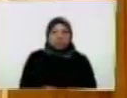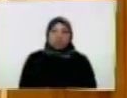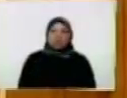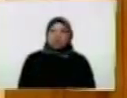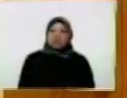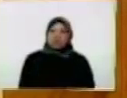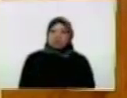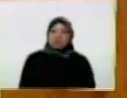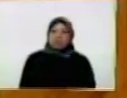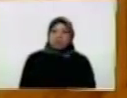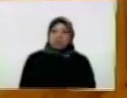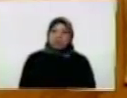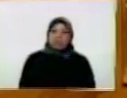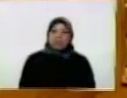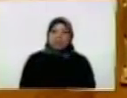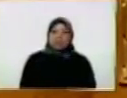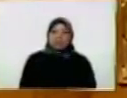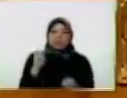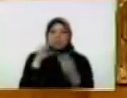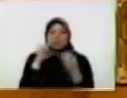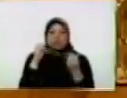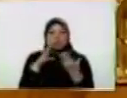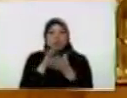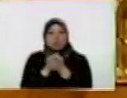ahorita comentábamos allá con la camarada Sol,